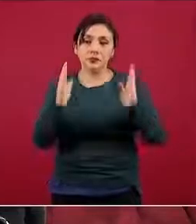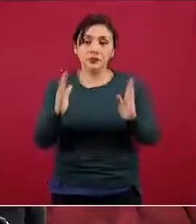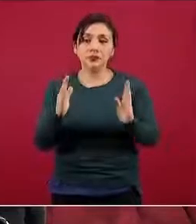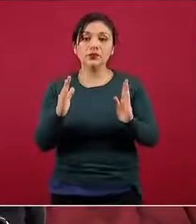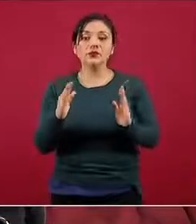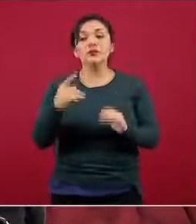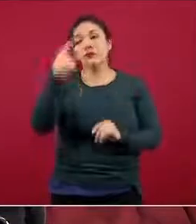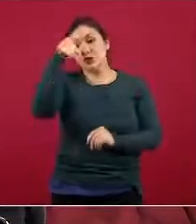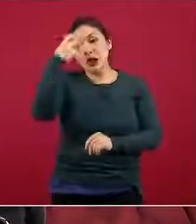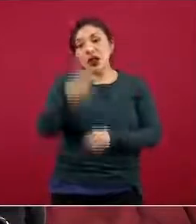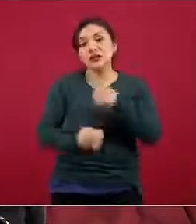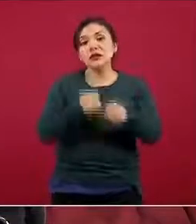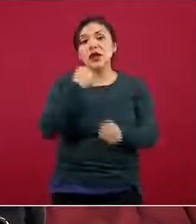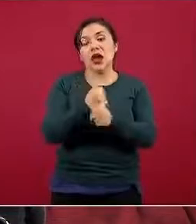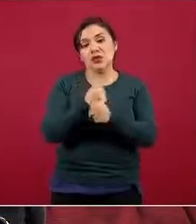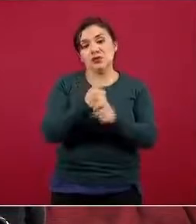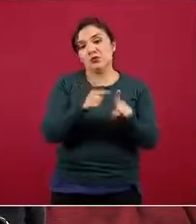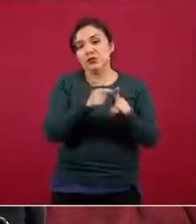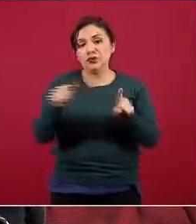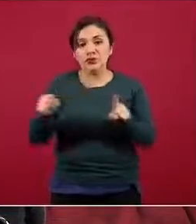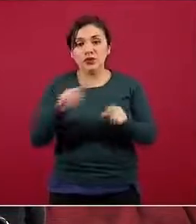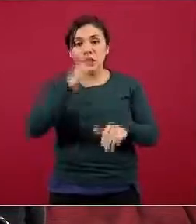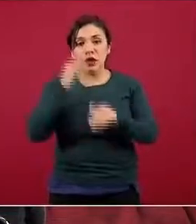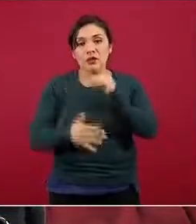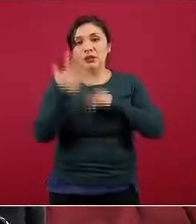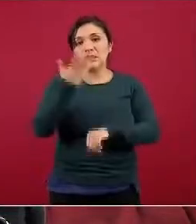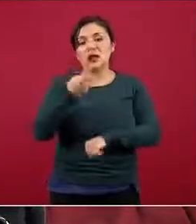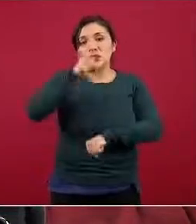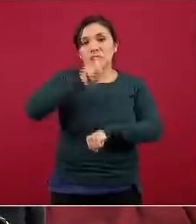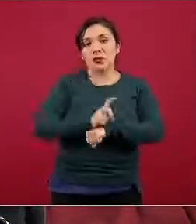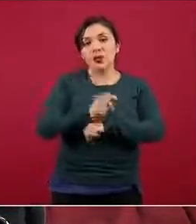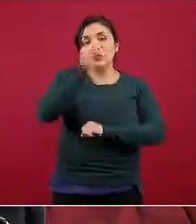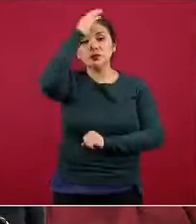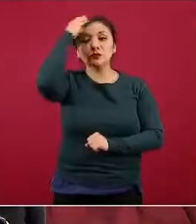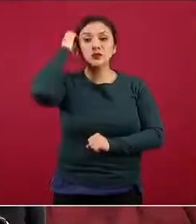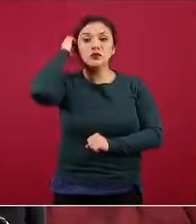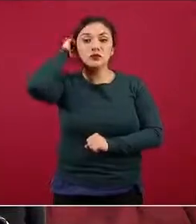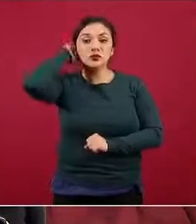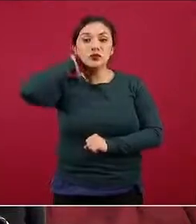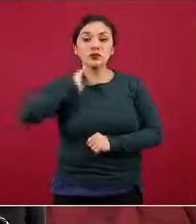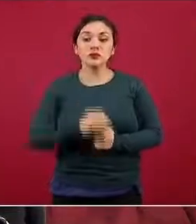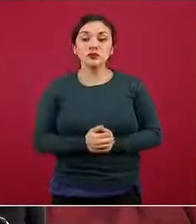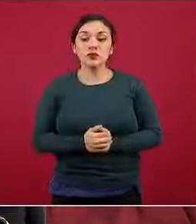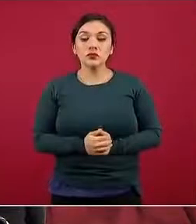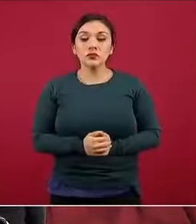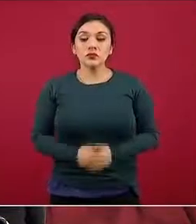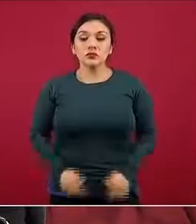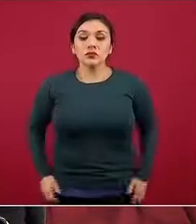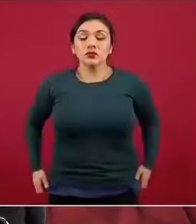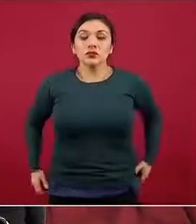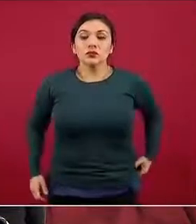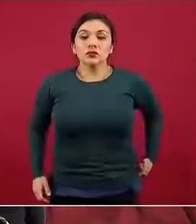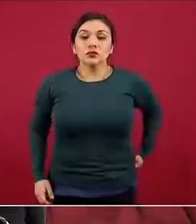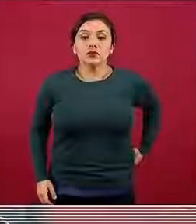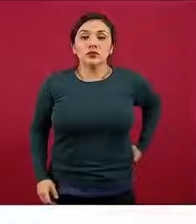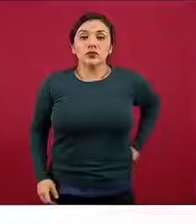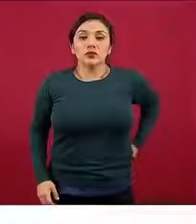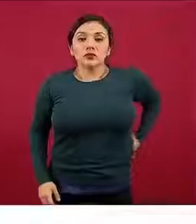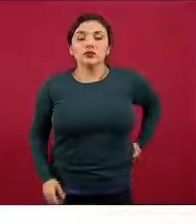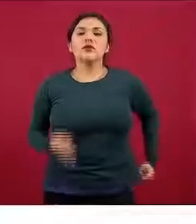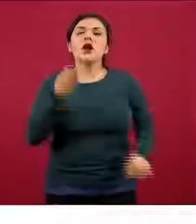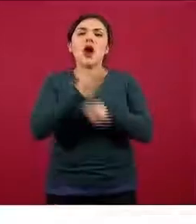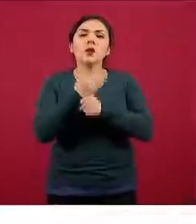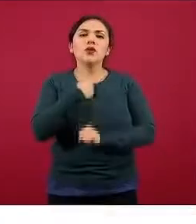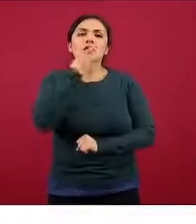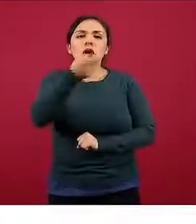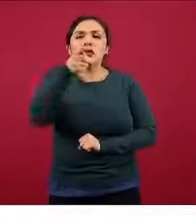53, que tiene estos 5 días. La siguiente, por favor. Entonces vamos a ver, les recordamos, esto